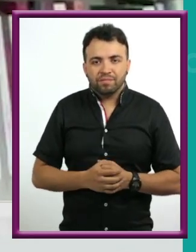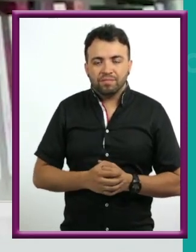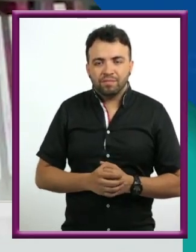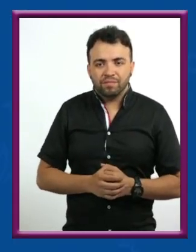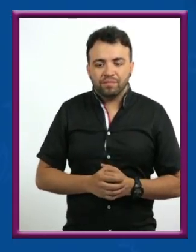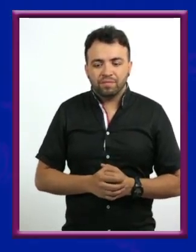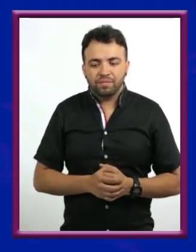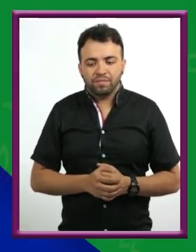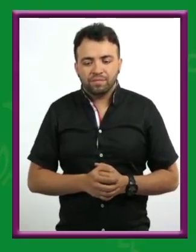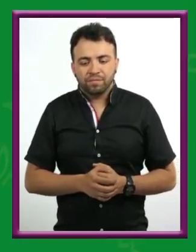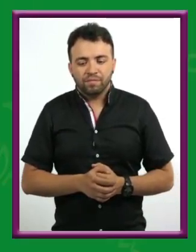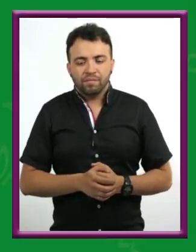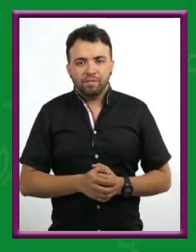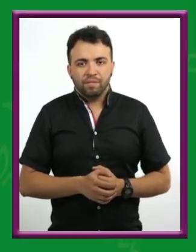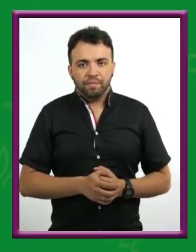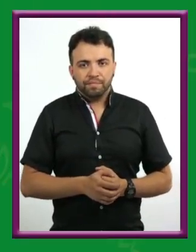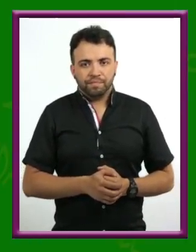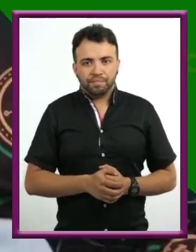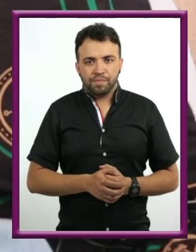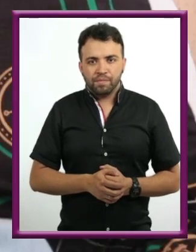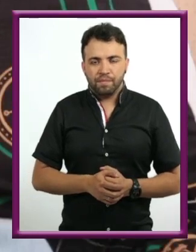decirnos a nosotros.